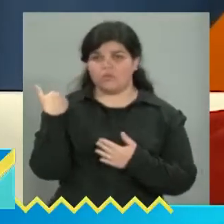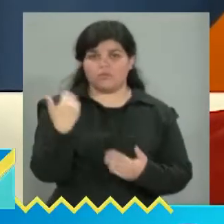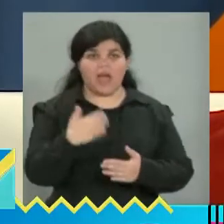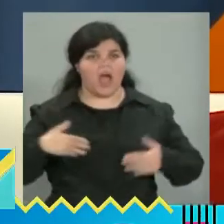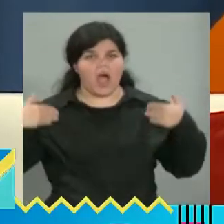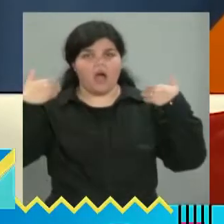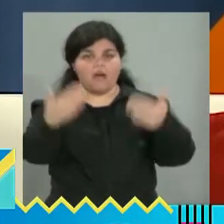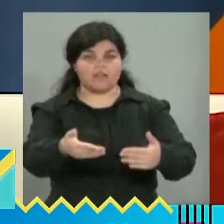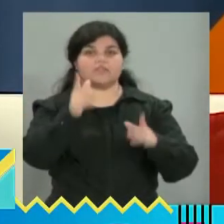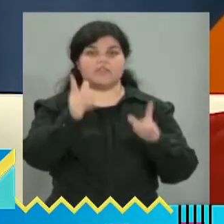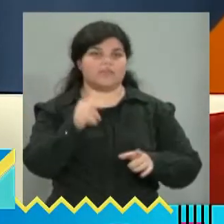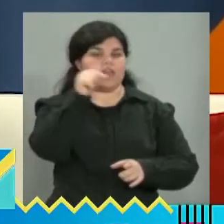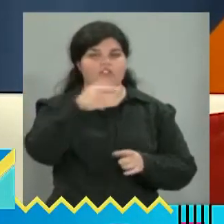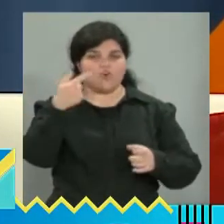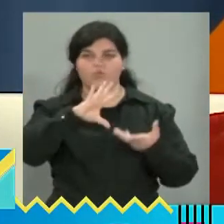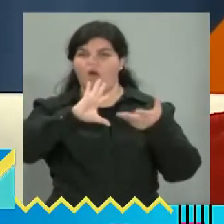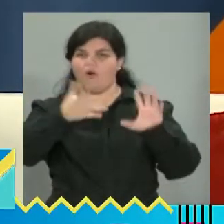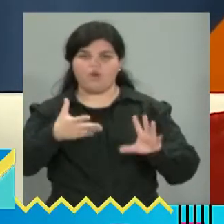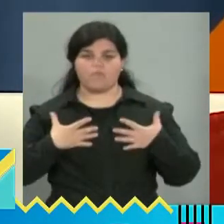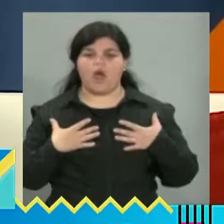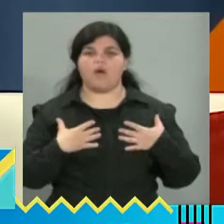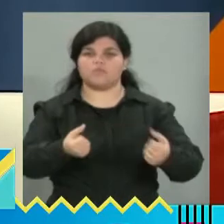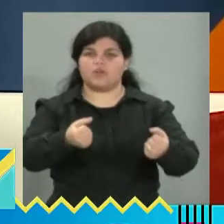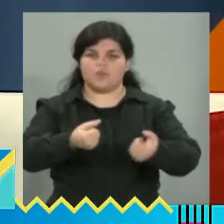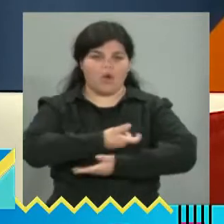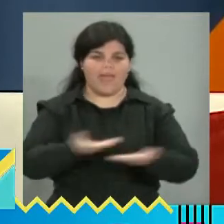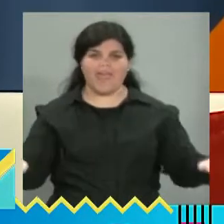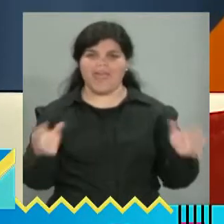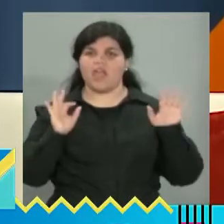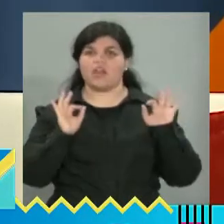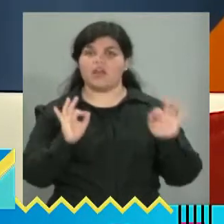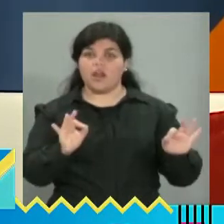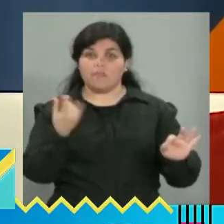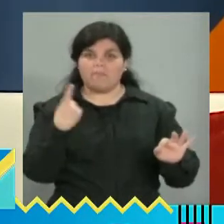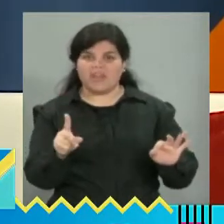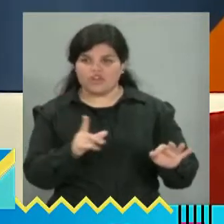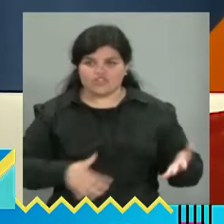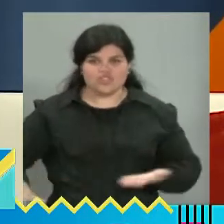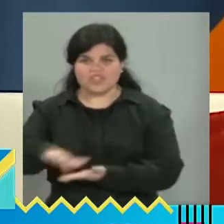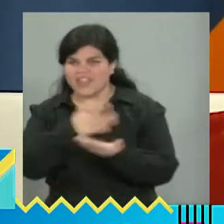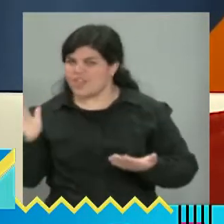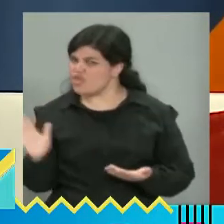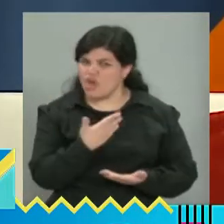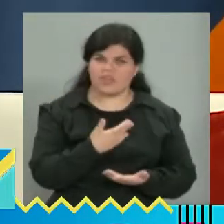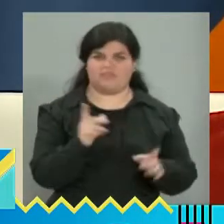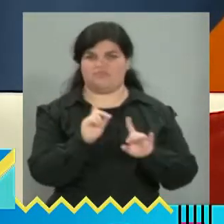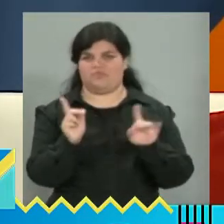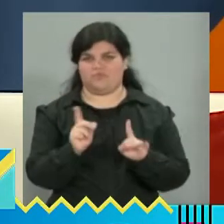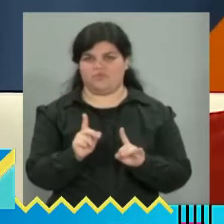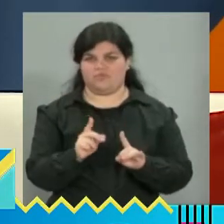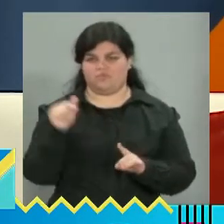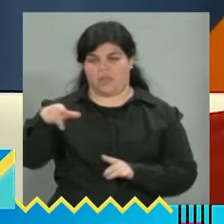una mirada de la salud mucho más abarcativa, pero que no representa el global de la sociedad. Imagínate que